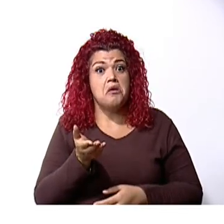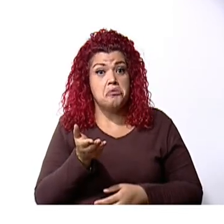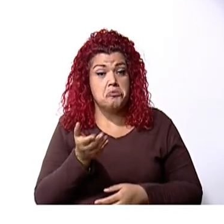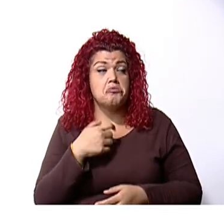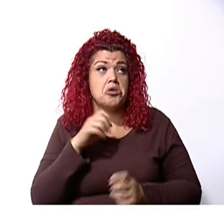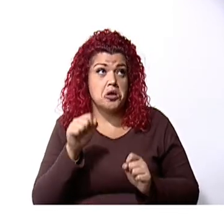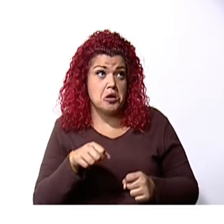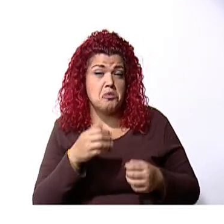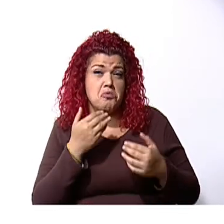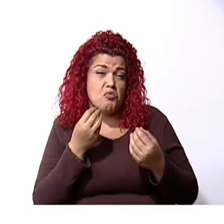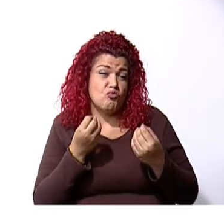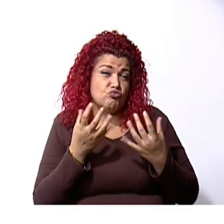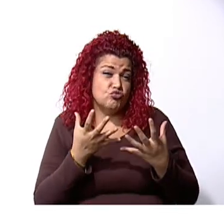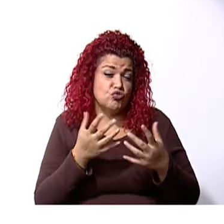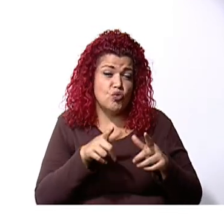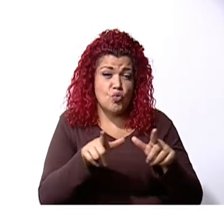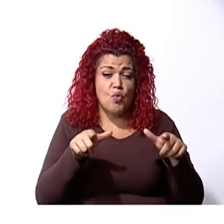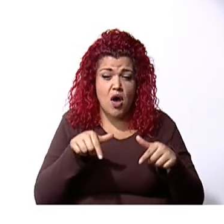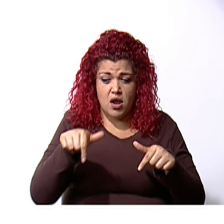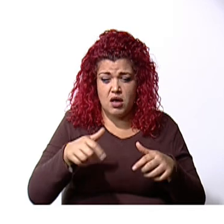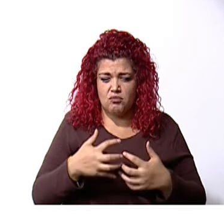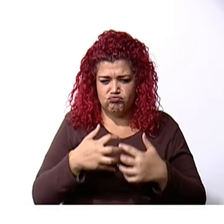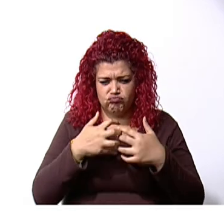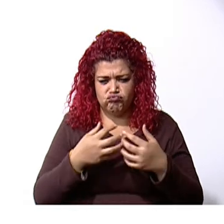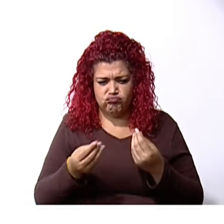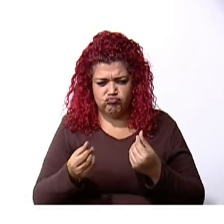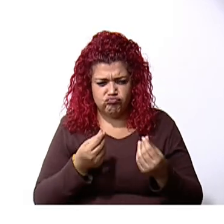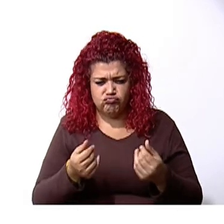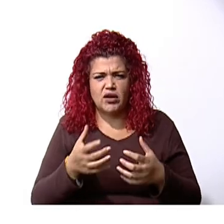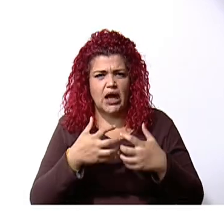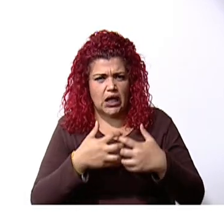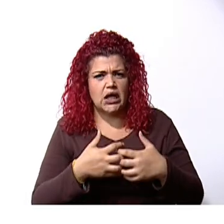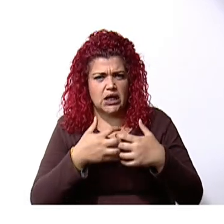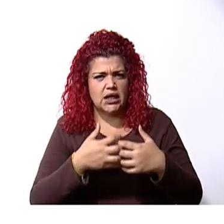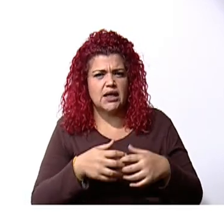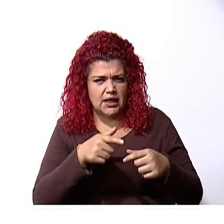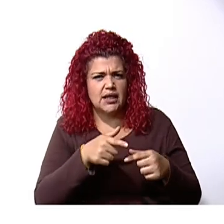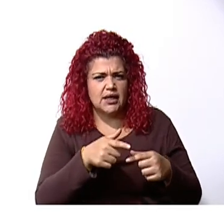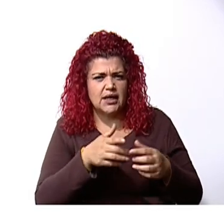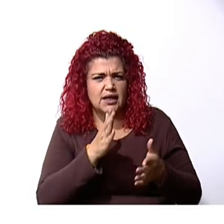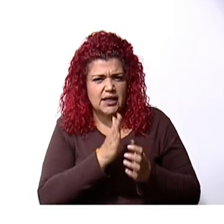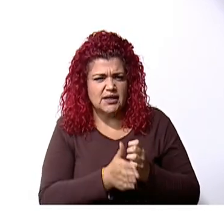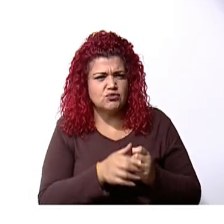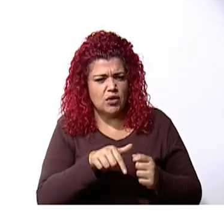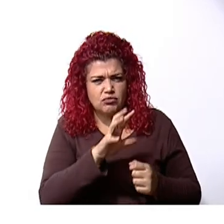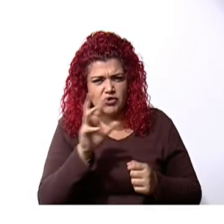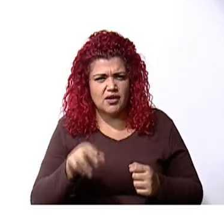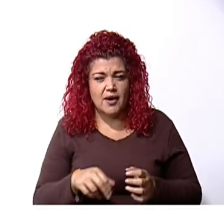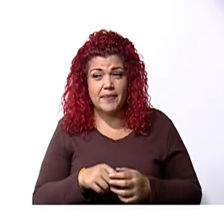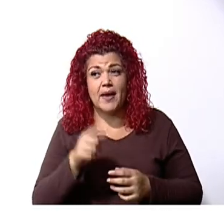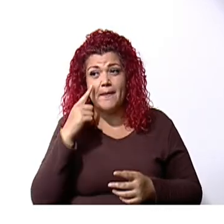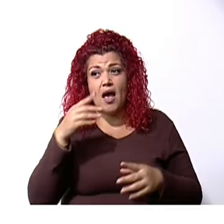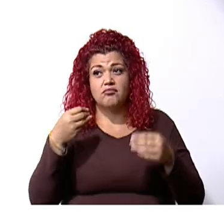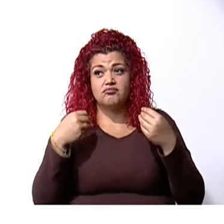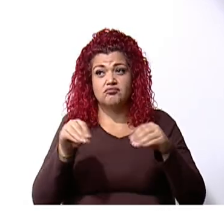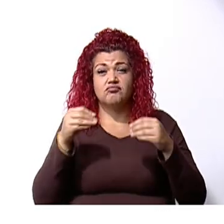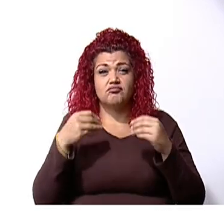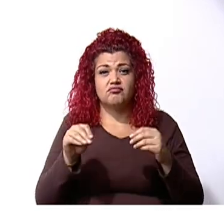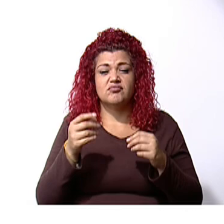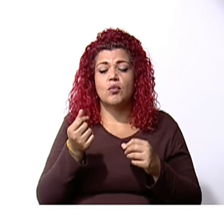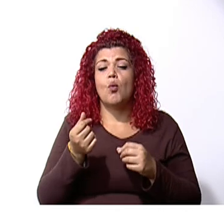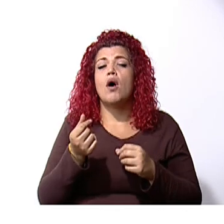aquí en Costa Rica productores de queso, ¿verdad? Entonces, observemos, ahí están vendiendo el queso